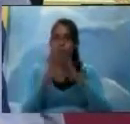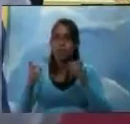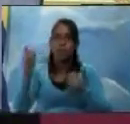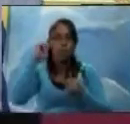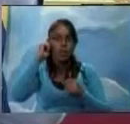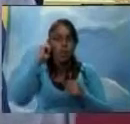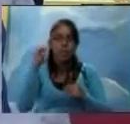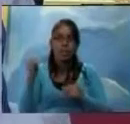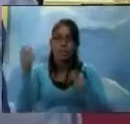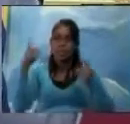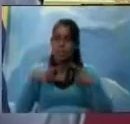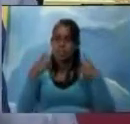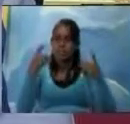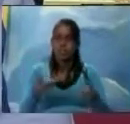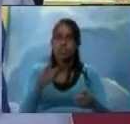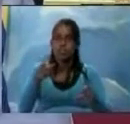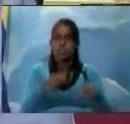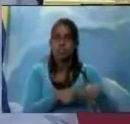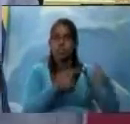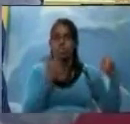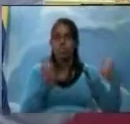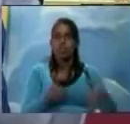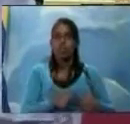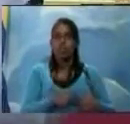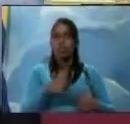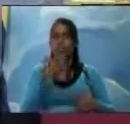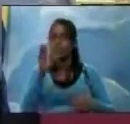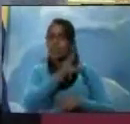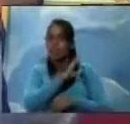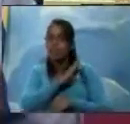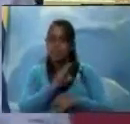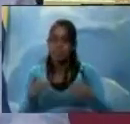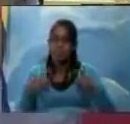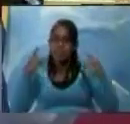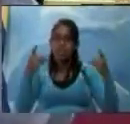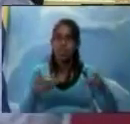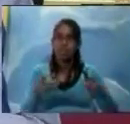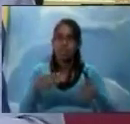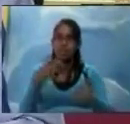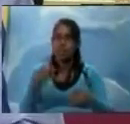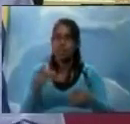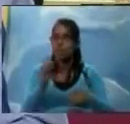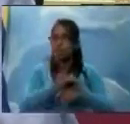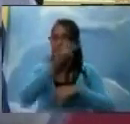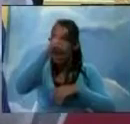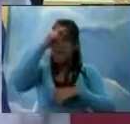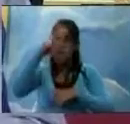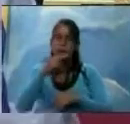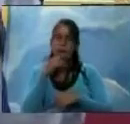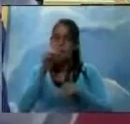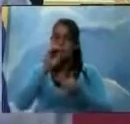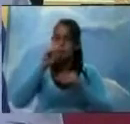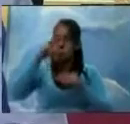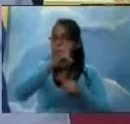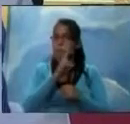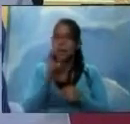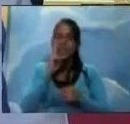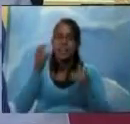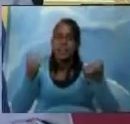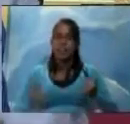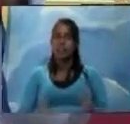mujer que ha decidido su corazón y que ha tomado una decisión. El que no dejare padre, madre e